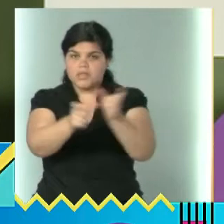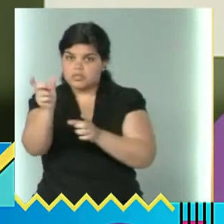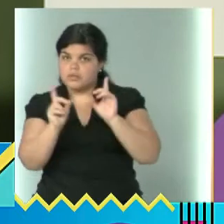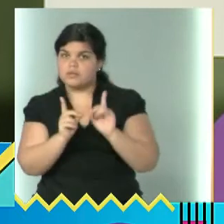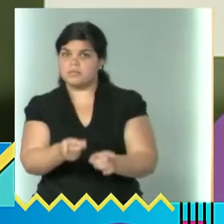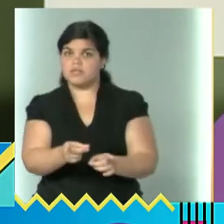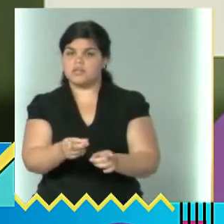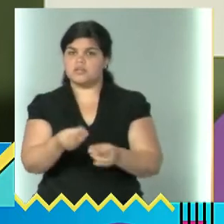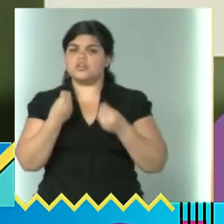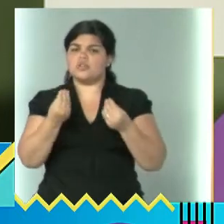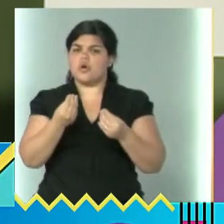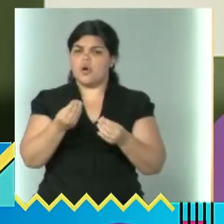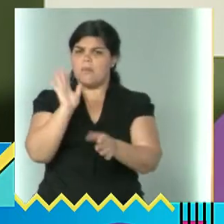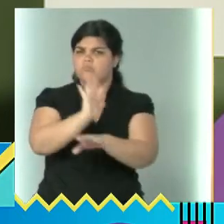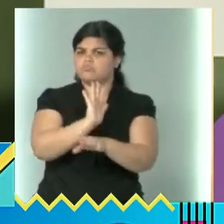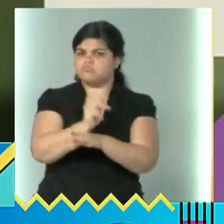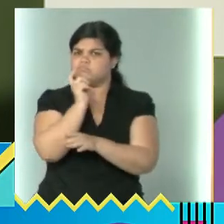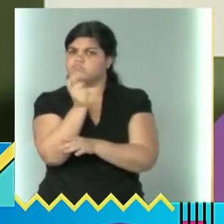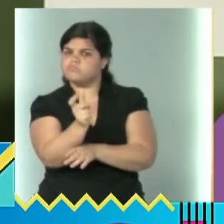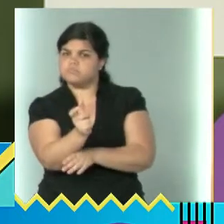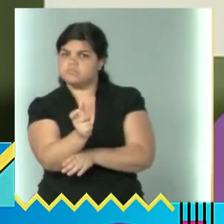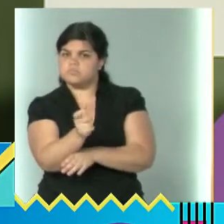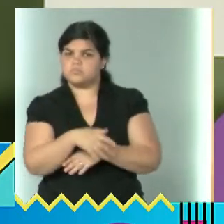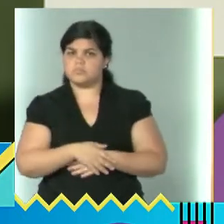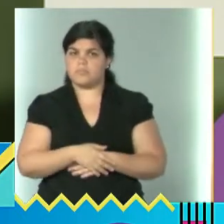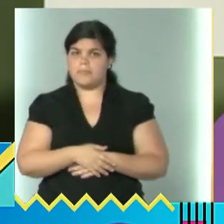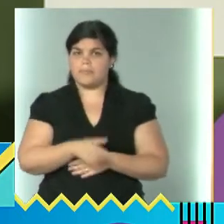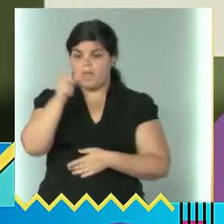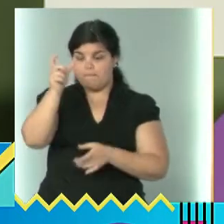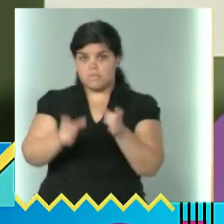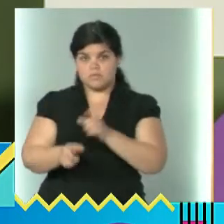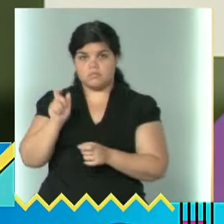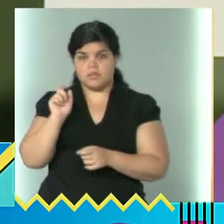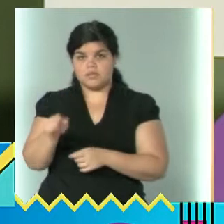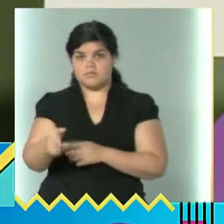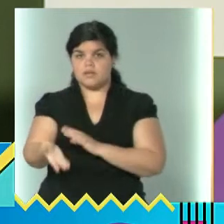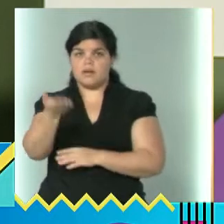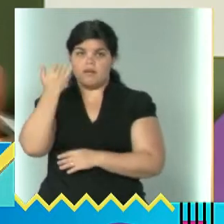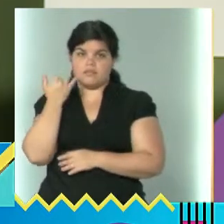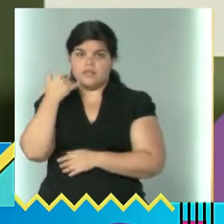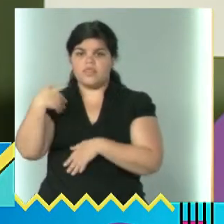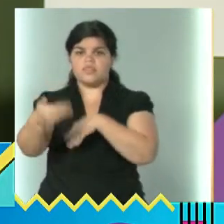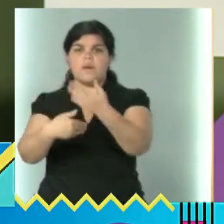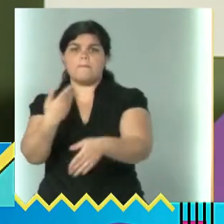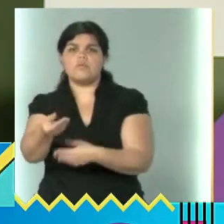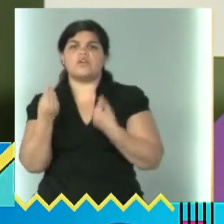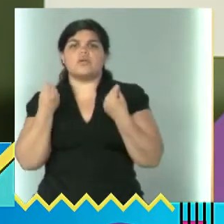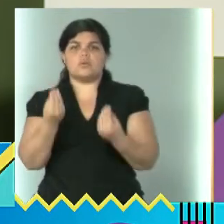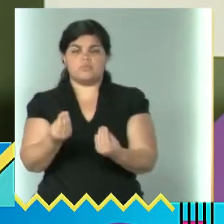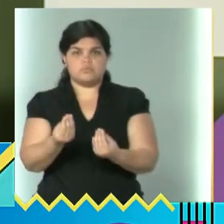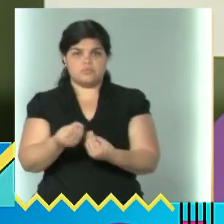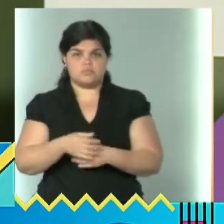ciudadano? ¿Hasta dónde queda la acción de ese ciudadano contemplado, no? Luego, ¿no? Fuera de las redes